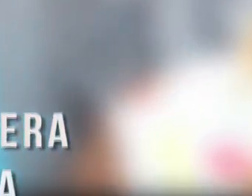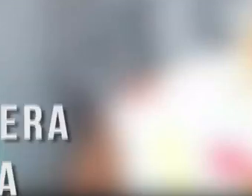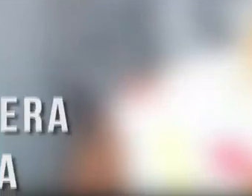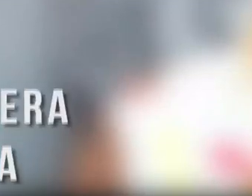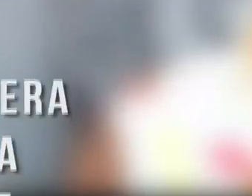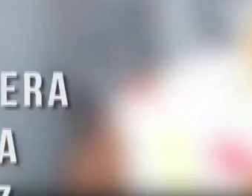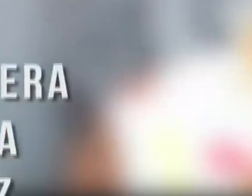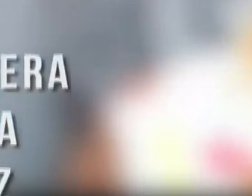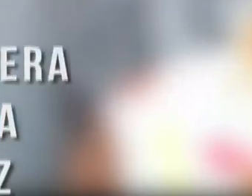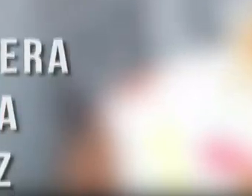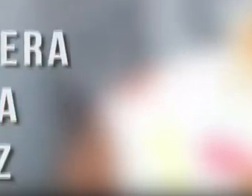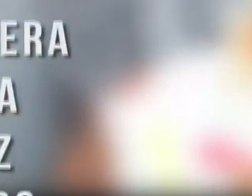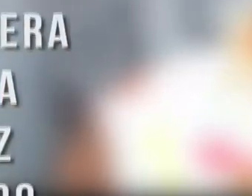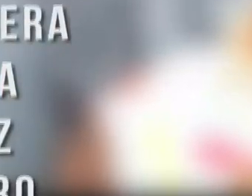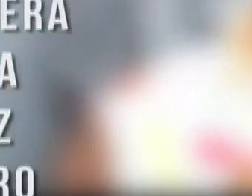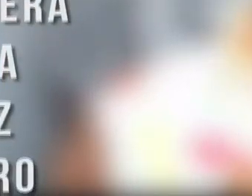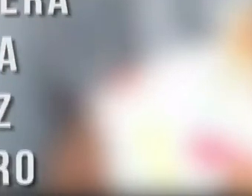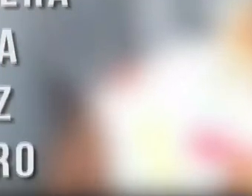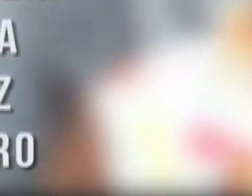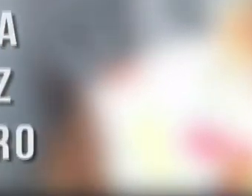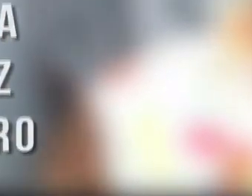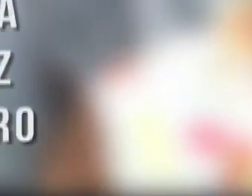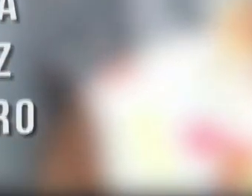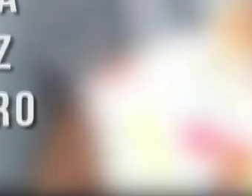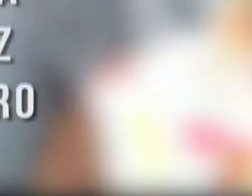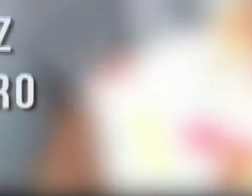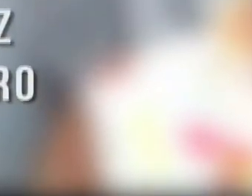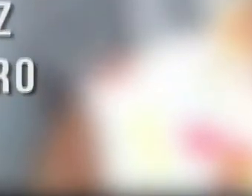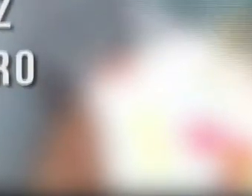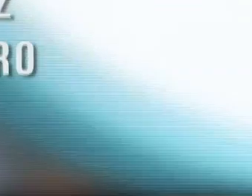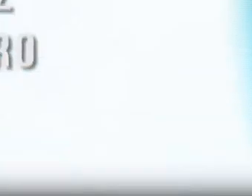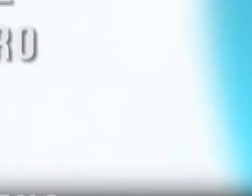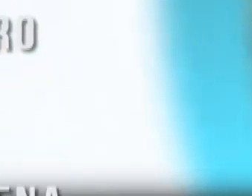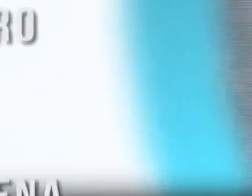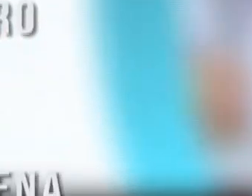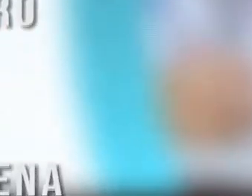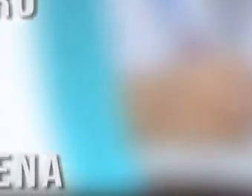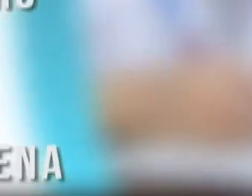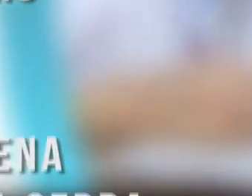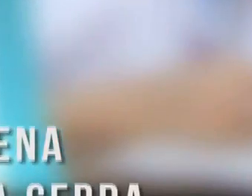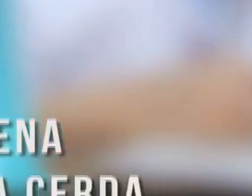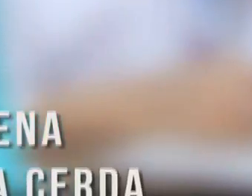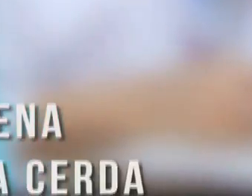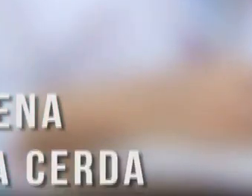en la excelente programación del Canal 98, el canal parlamentario, el canal de la Asamblea Nacional.